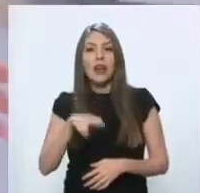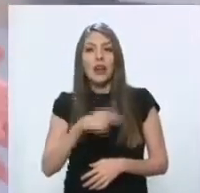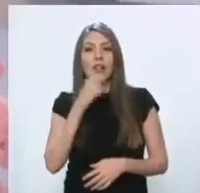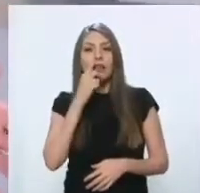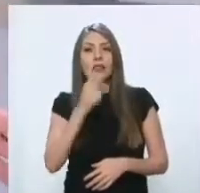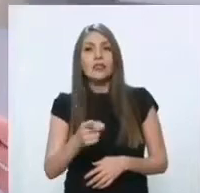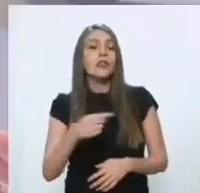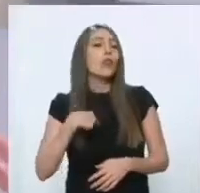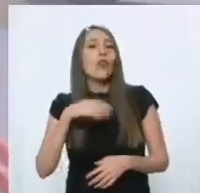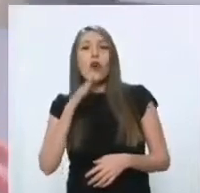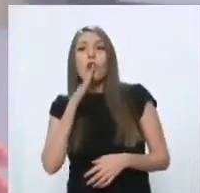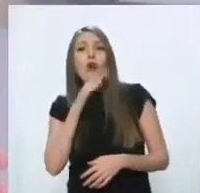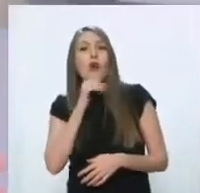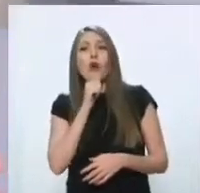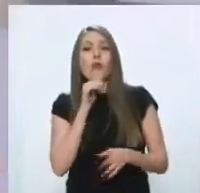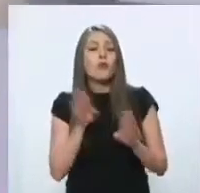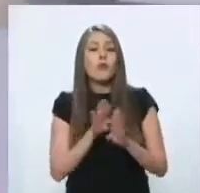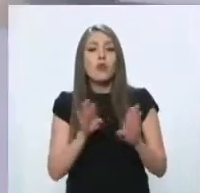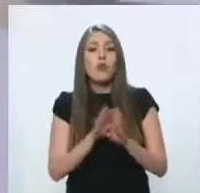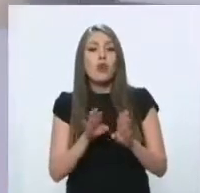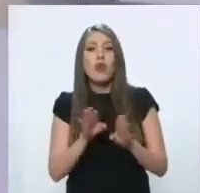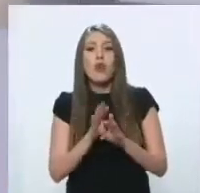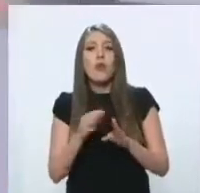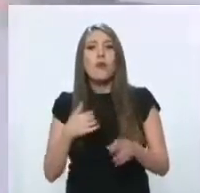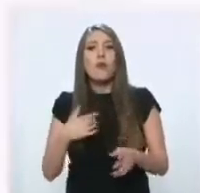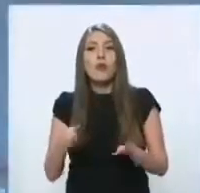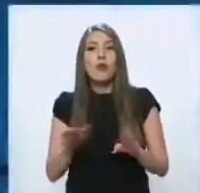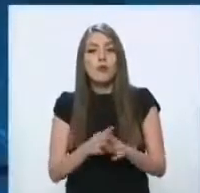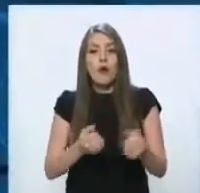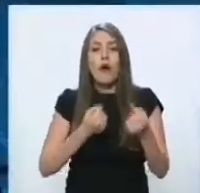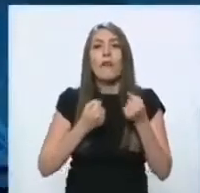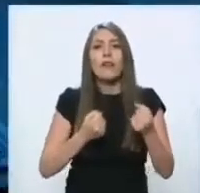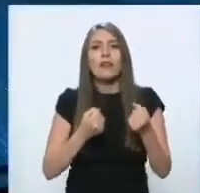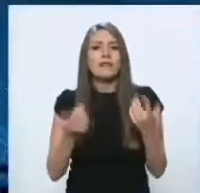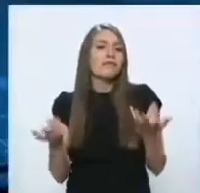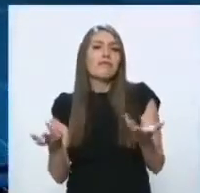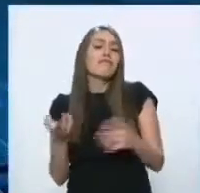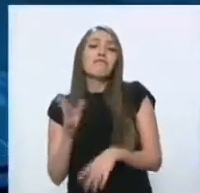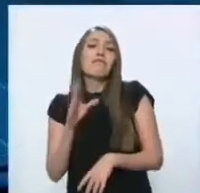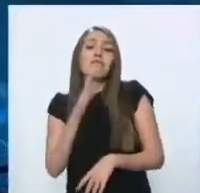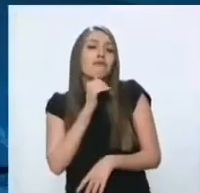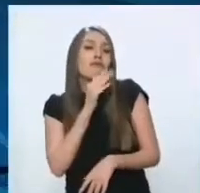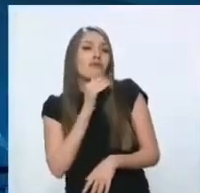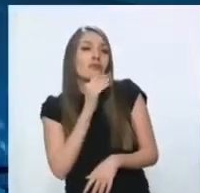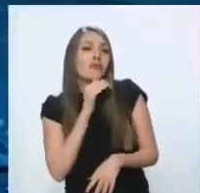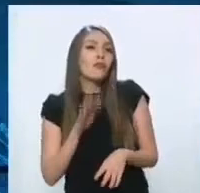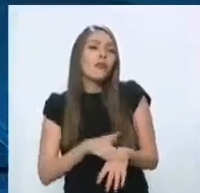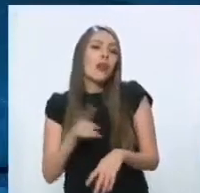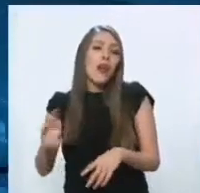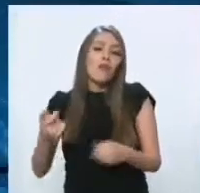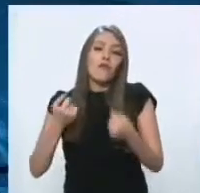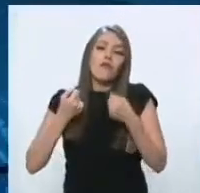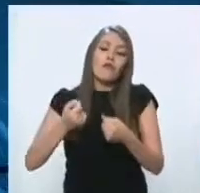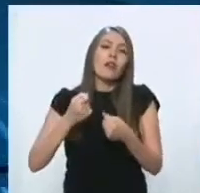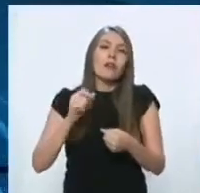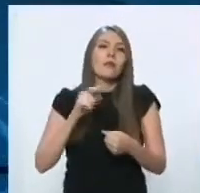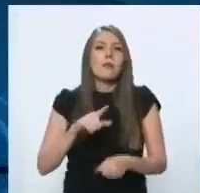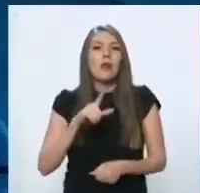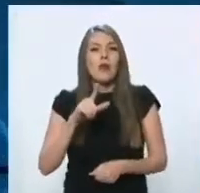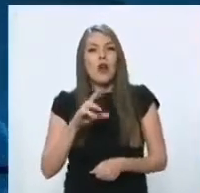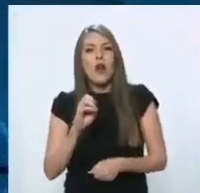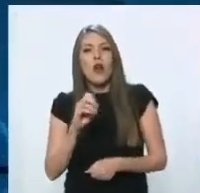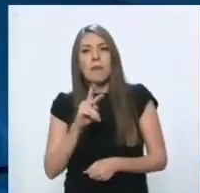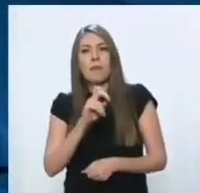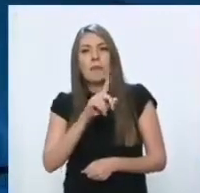no podía tener la fuerza de López Obrador si no ganó, ¿no? Entonces digo, para empezar, ¿no? Entonces, a mí sí me parecen muchos cambios muy